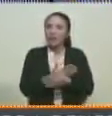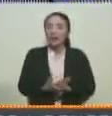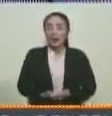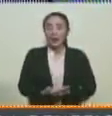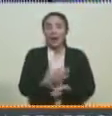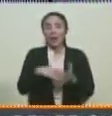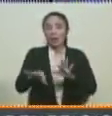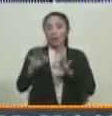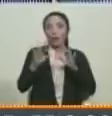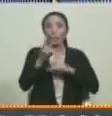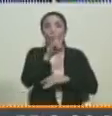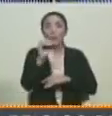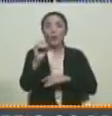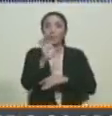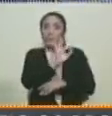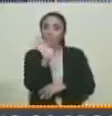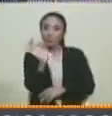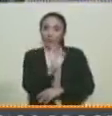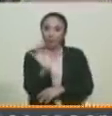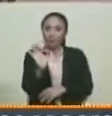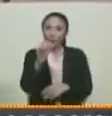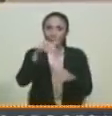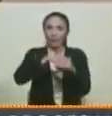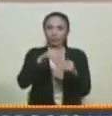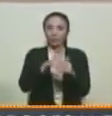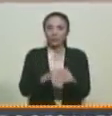el 20% del electorado.